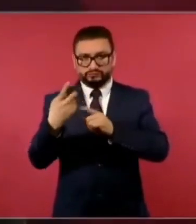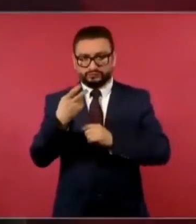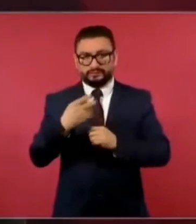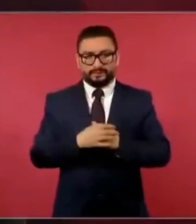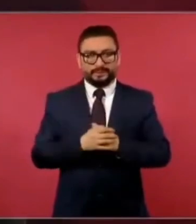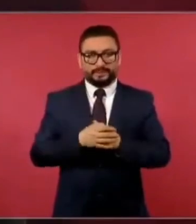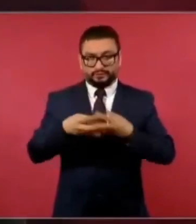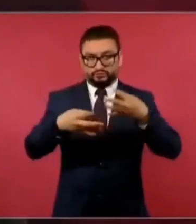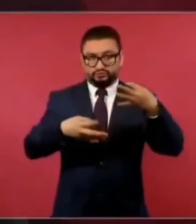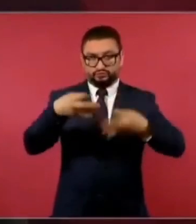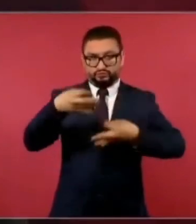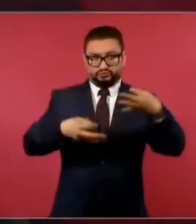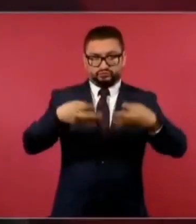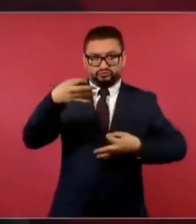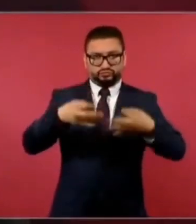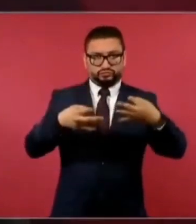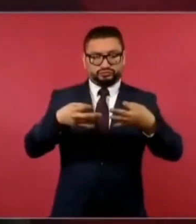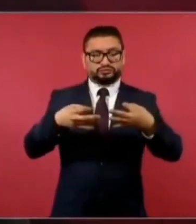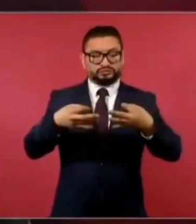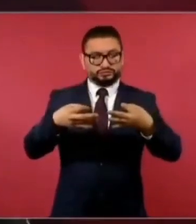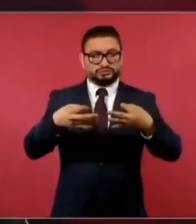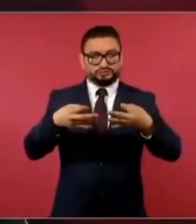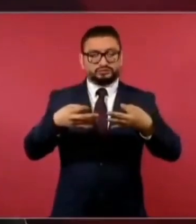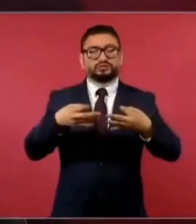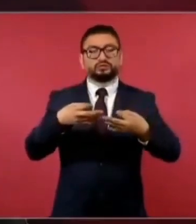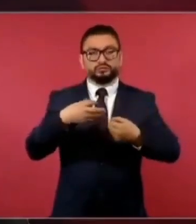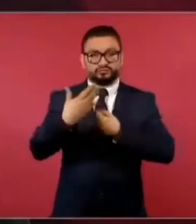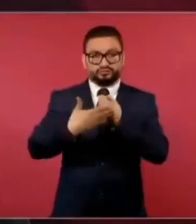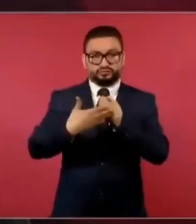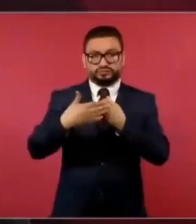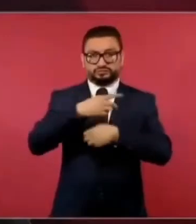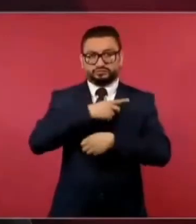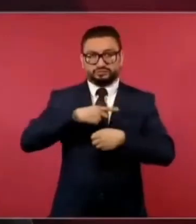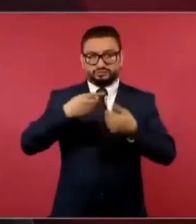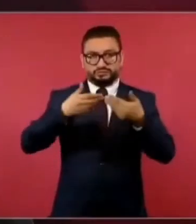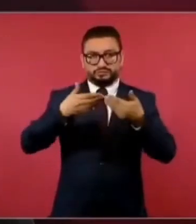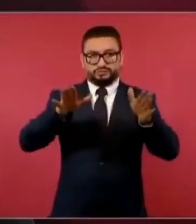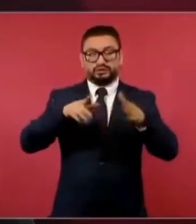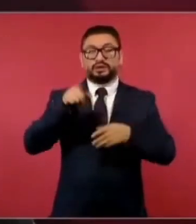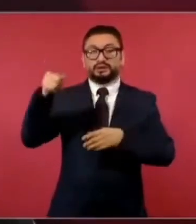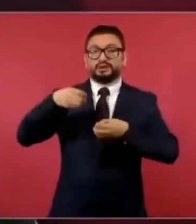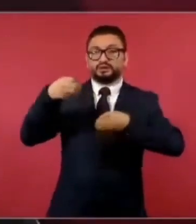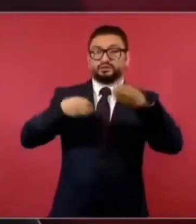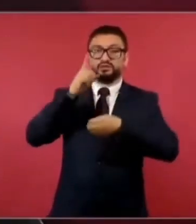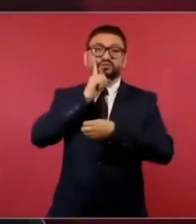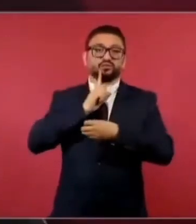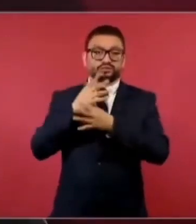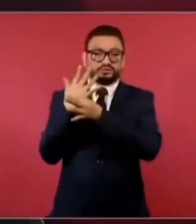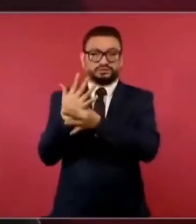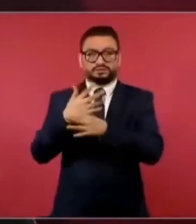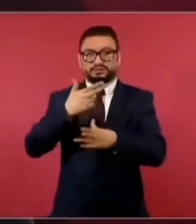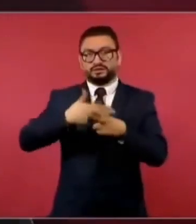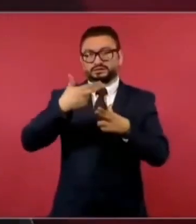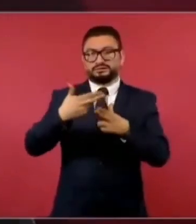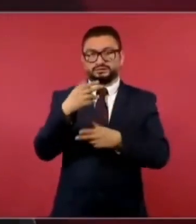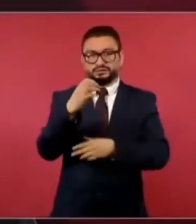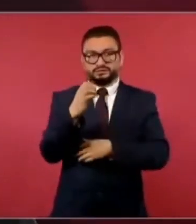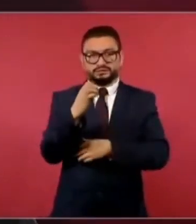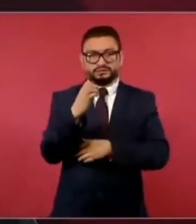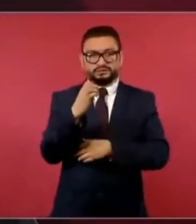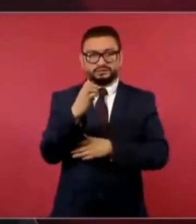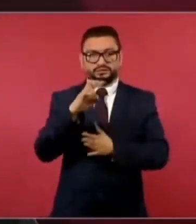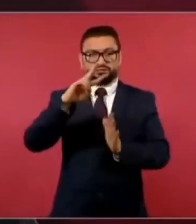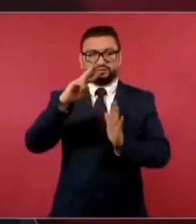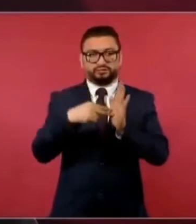El juicio debe abrirse, según la juez, en enero del